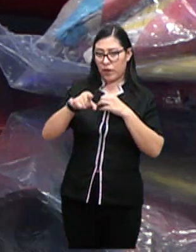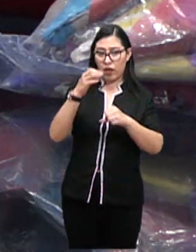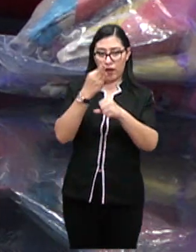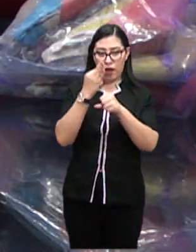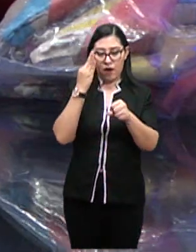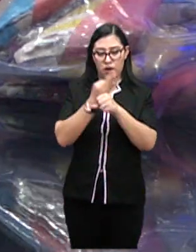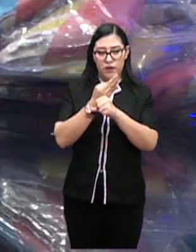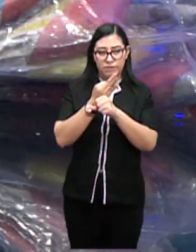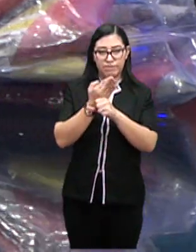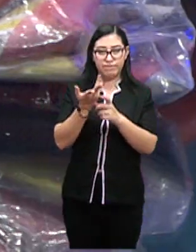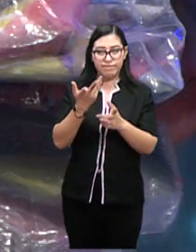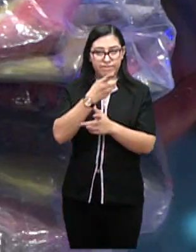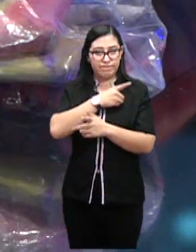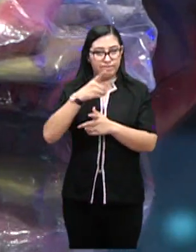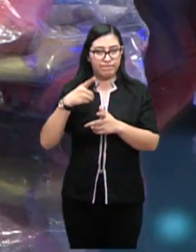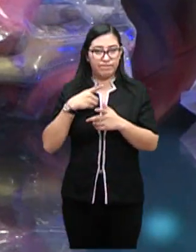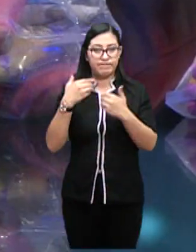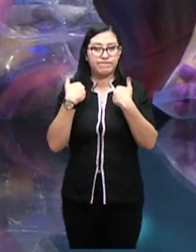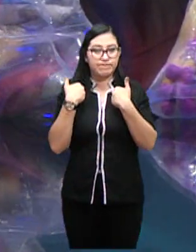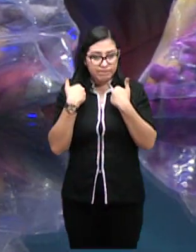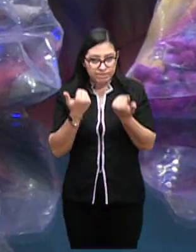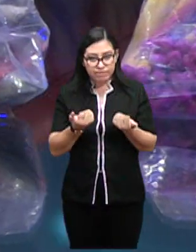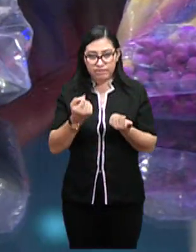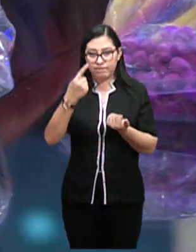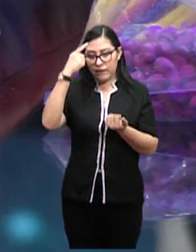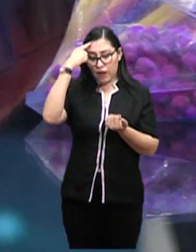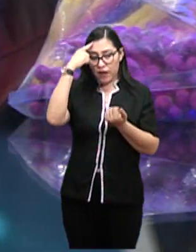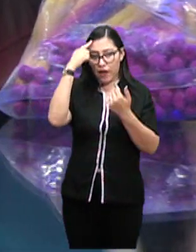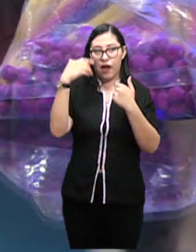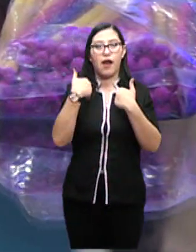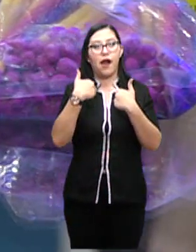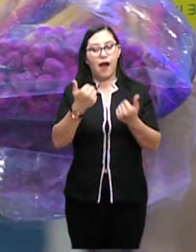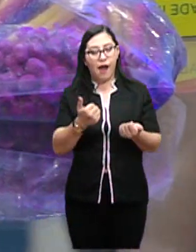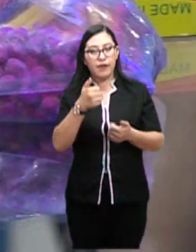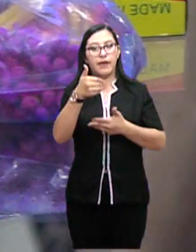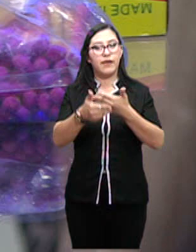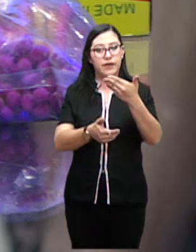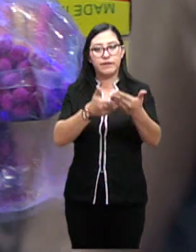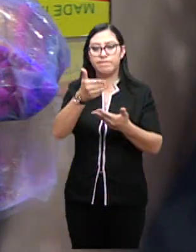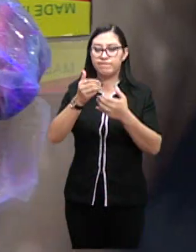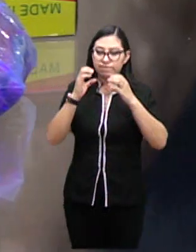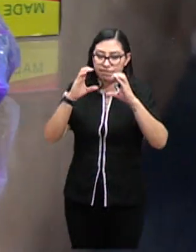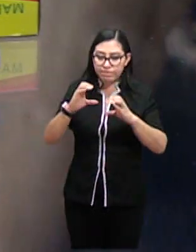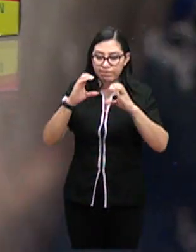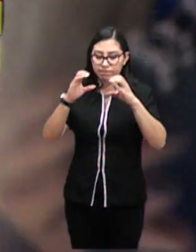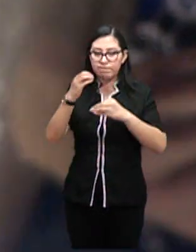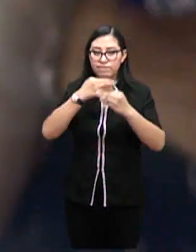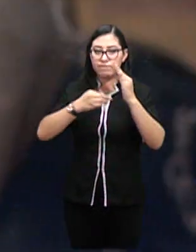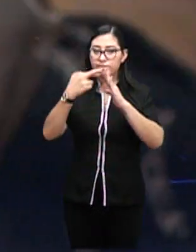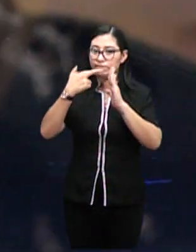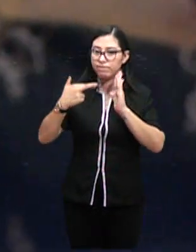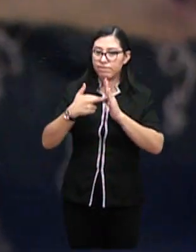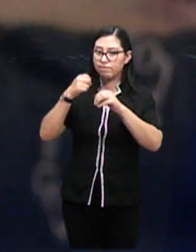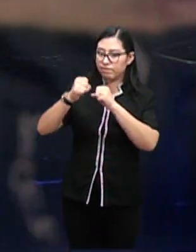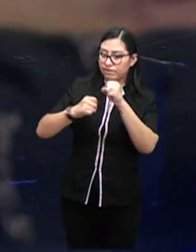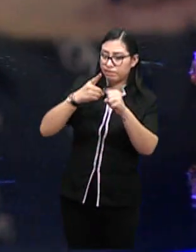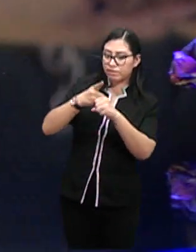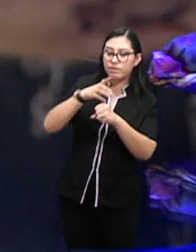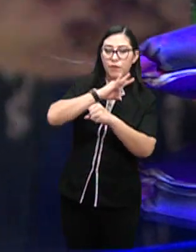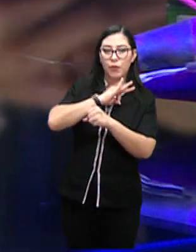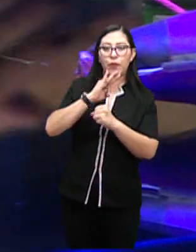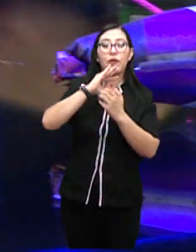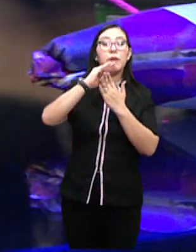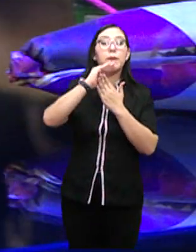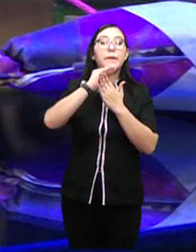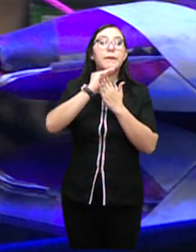que tener conciencia que si se maneja con prudencia y con todas las medidas de seguridad, podemos mitigar